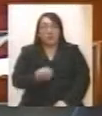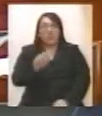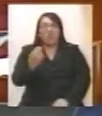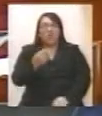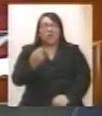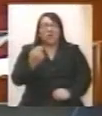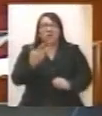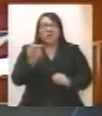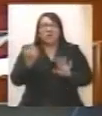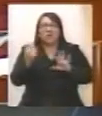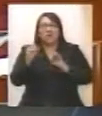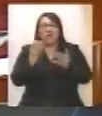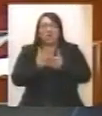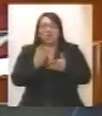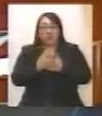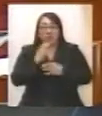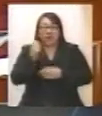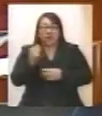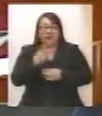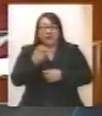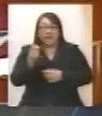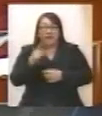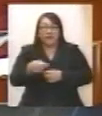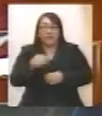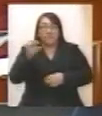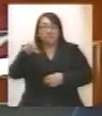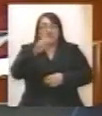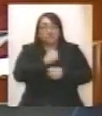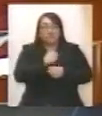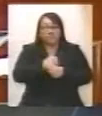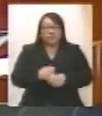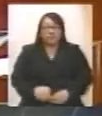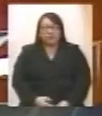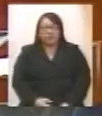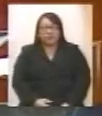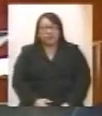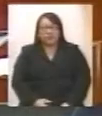colegios modernos, o crear 200.000 puestos de trabajo.